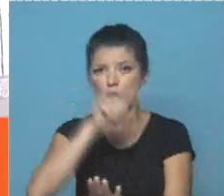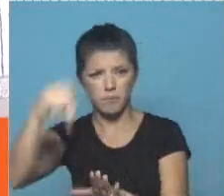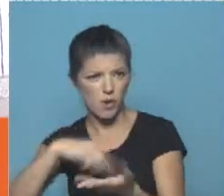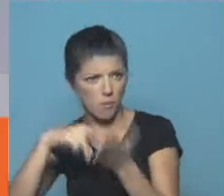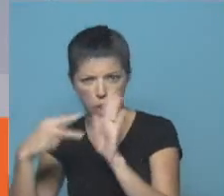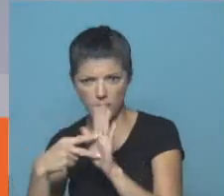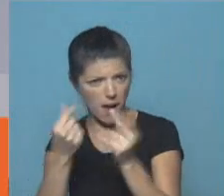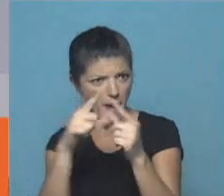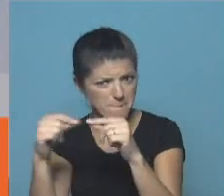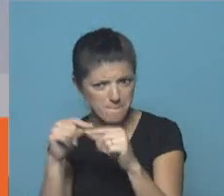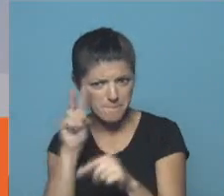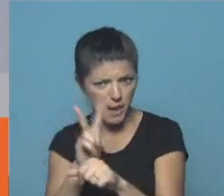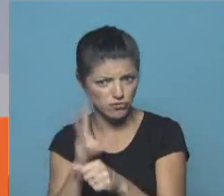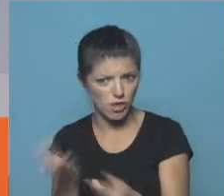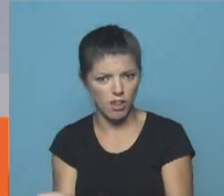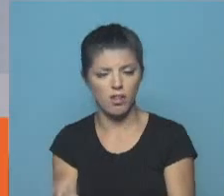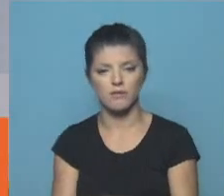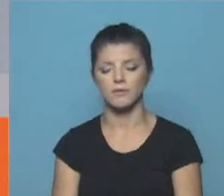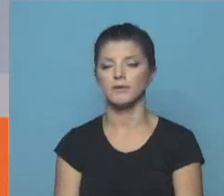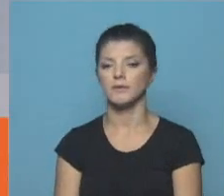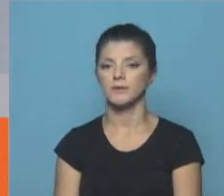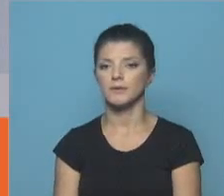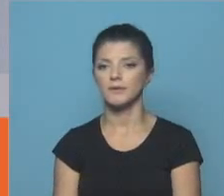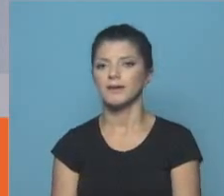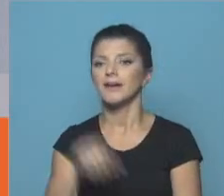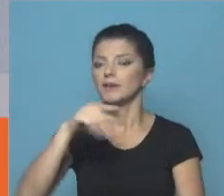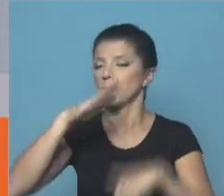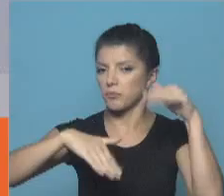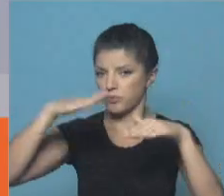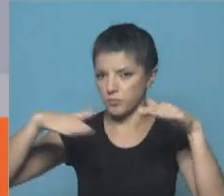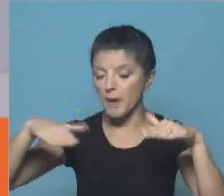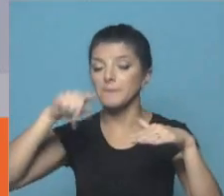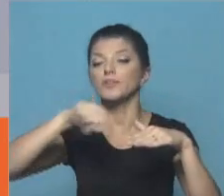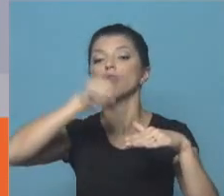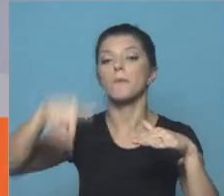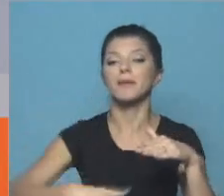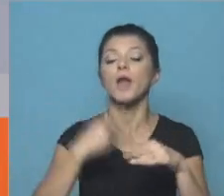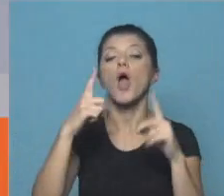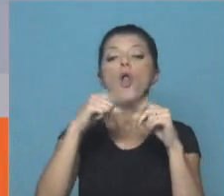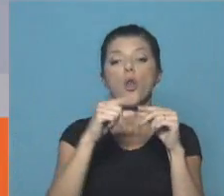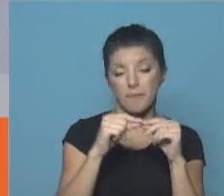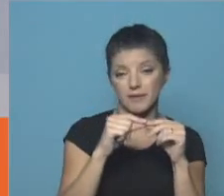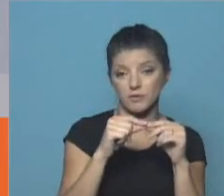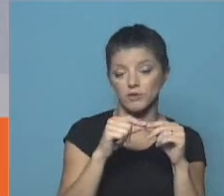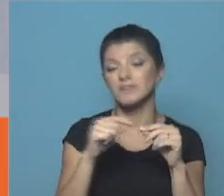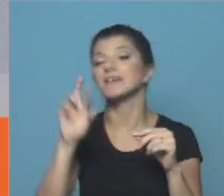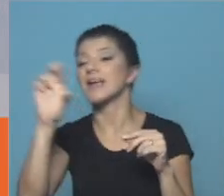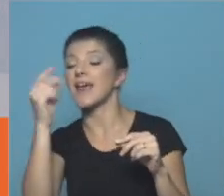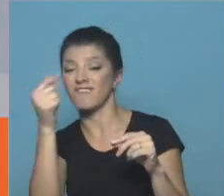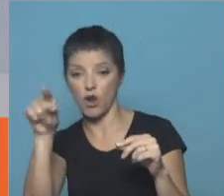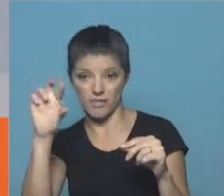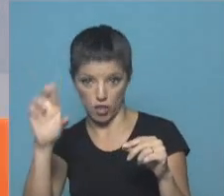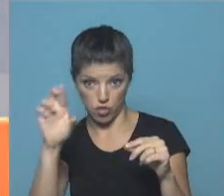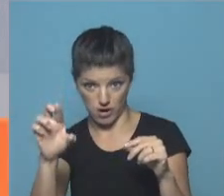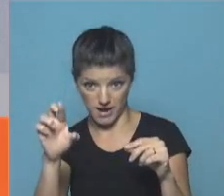sano esa volatilidad, y que esa volatilidad es lo que hace que se produzca la desconexión entre los precios domésticos y el tipo de cambio, que es lo que